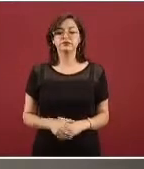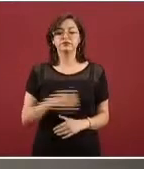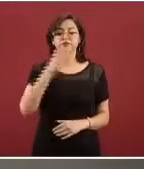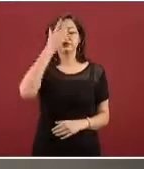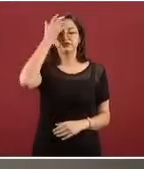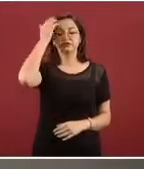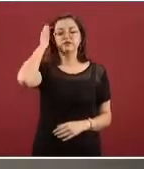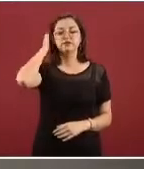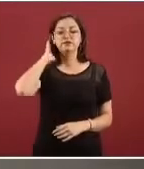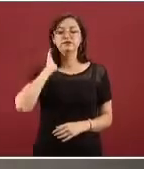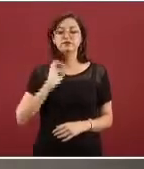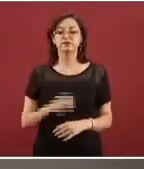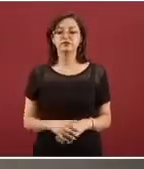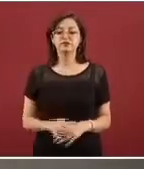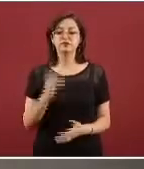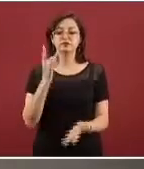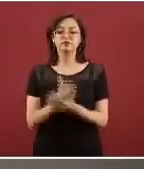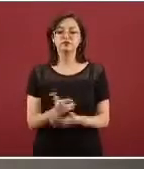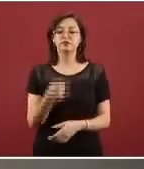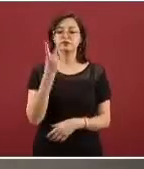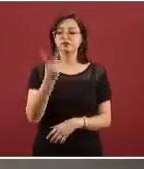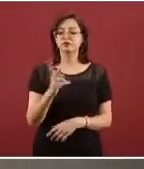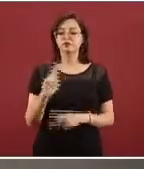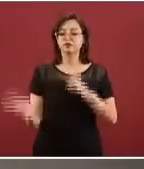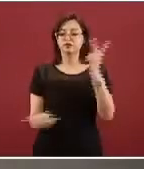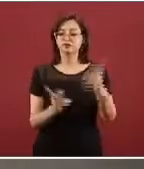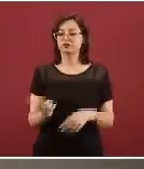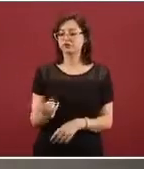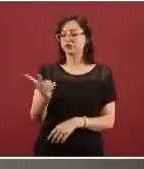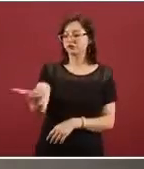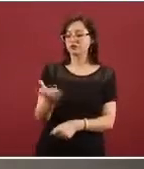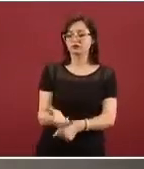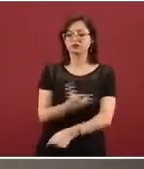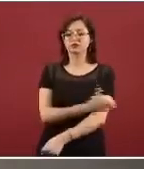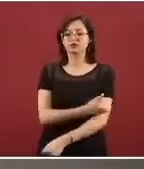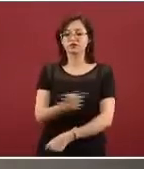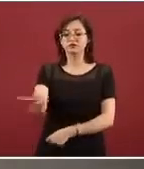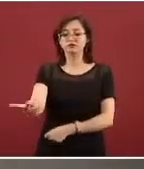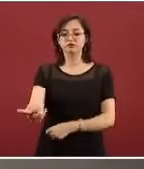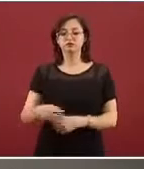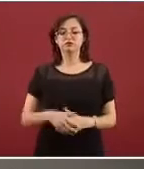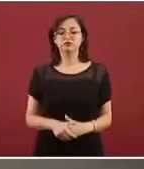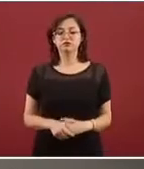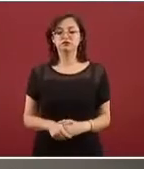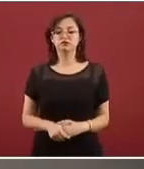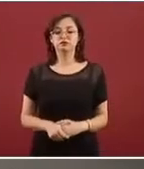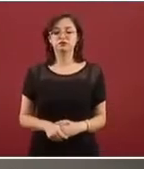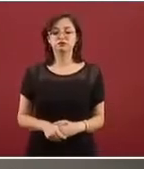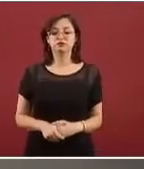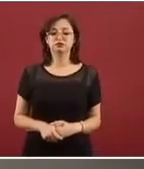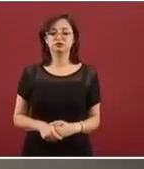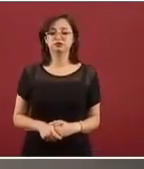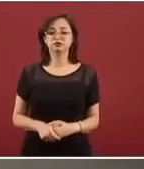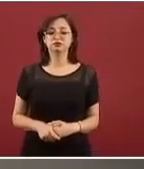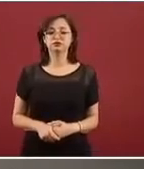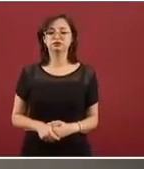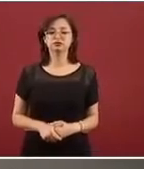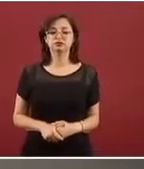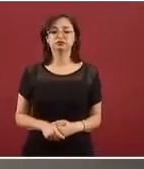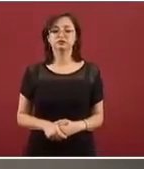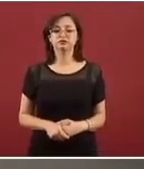Queda tiempo solo para dos últimas preguntas. Vamos a dar a las dos compañeras que están aquí al frente.